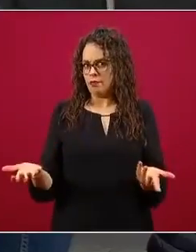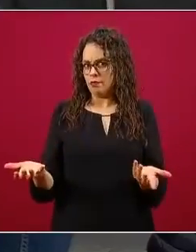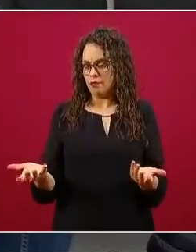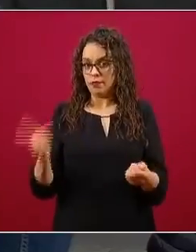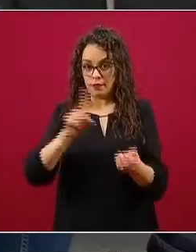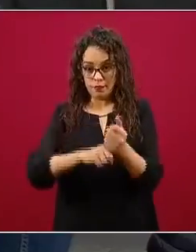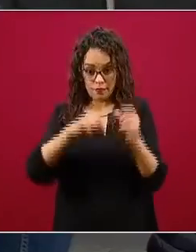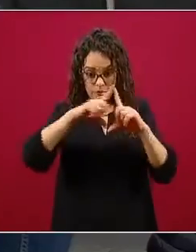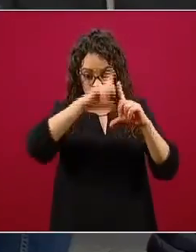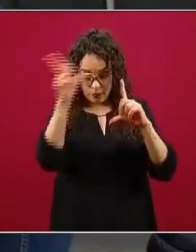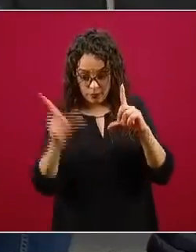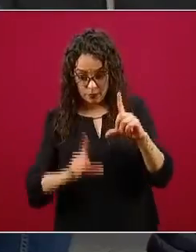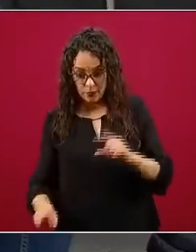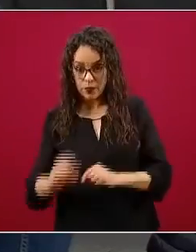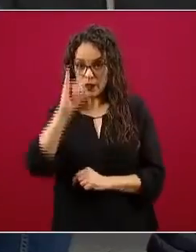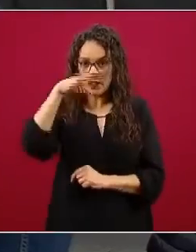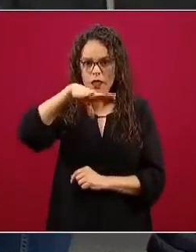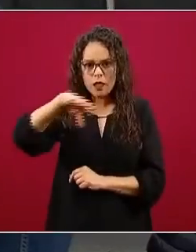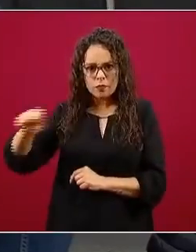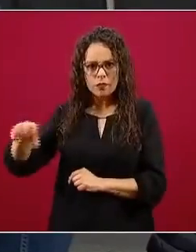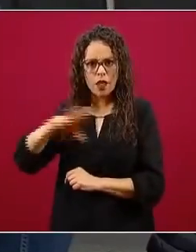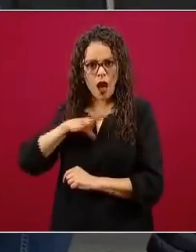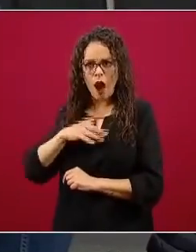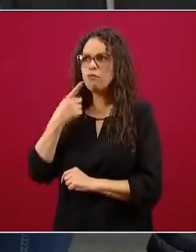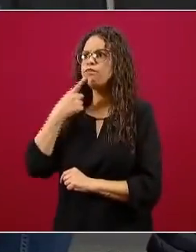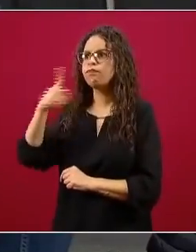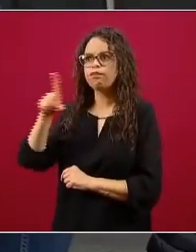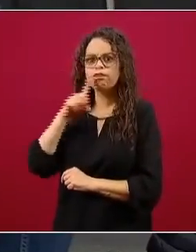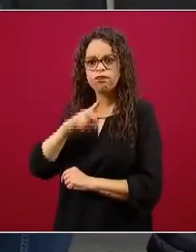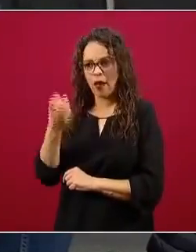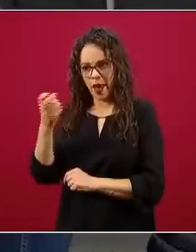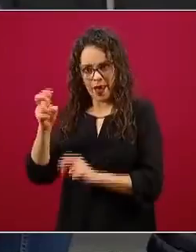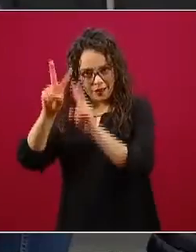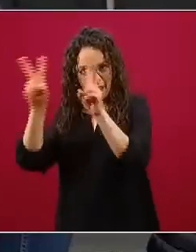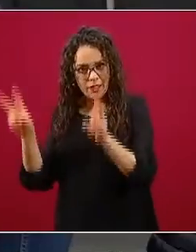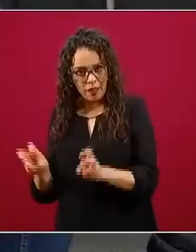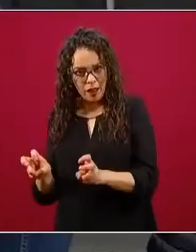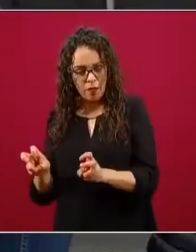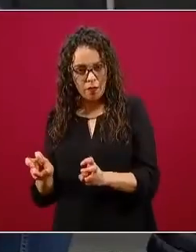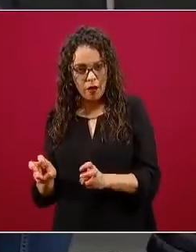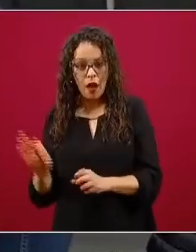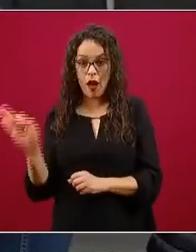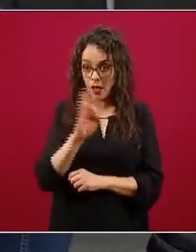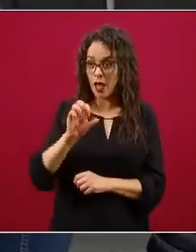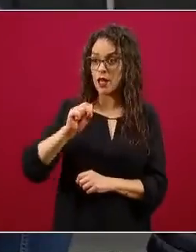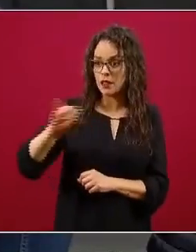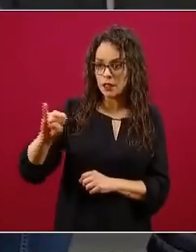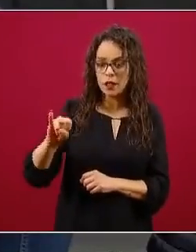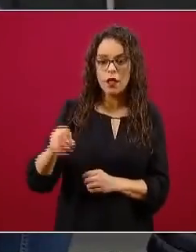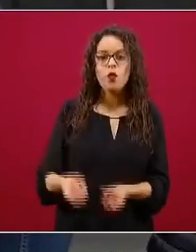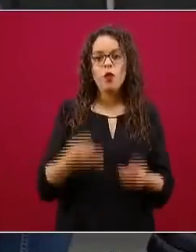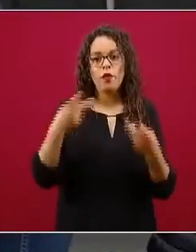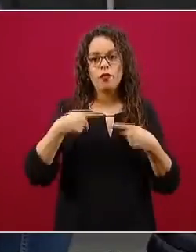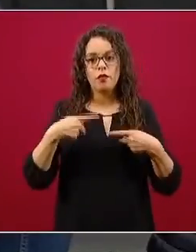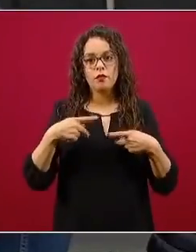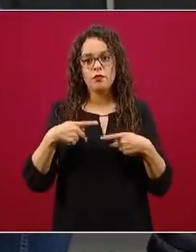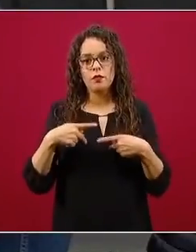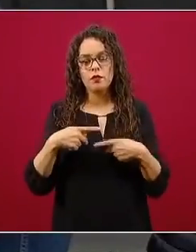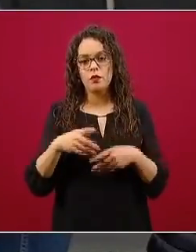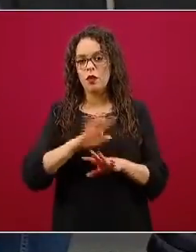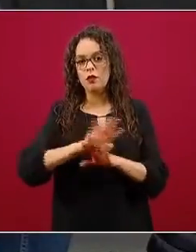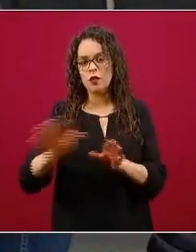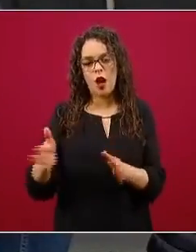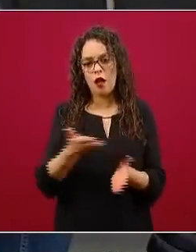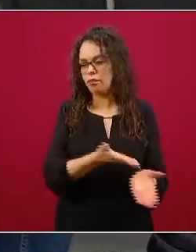tiene quejas de este tipo? Y si es así, saber cuántos son los funcionarios que han sido separados del cargo por esta cuestión o